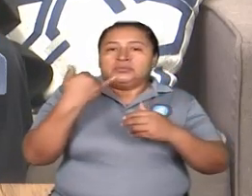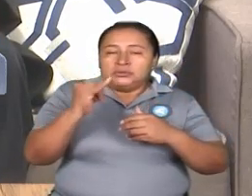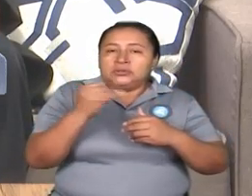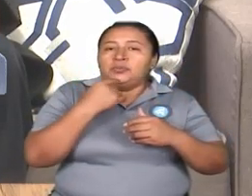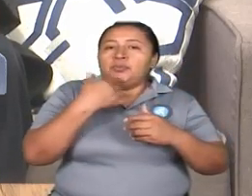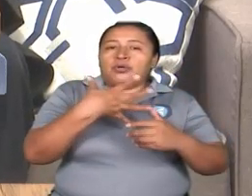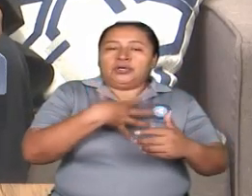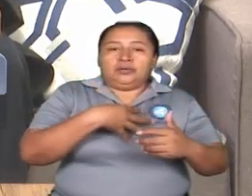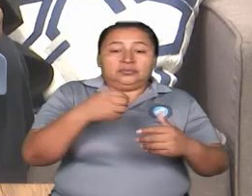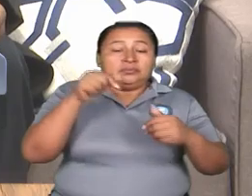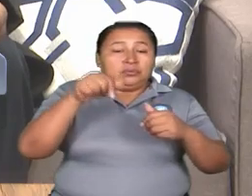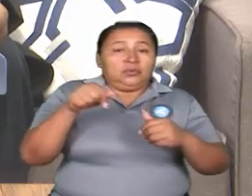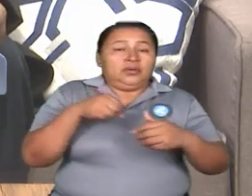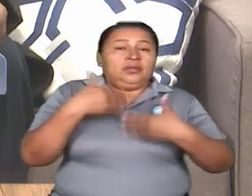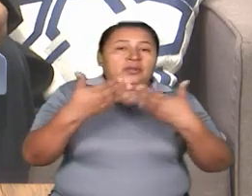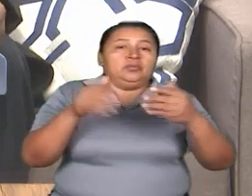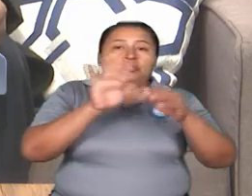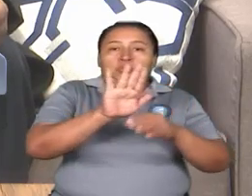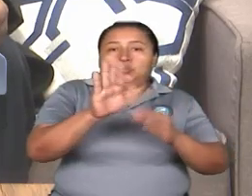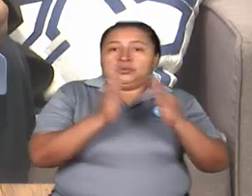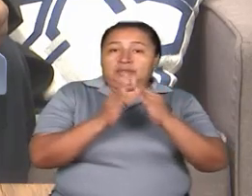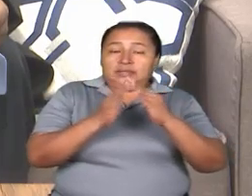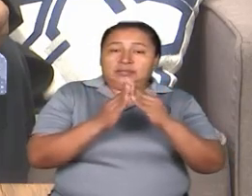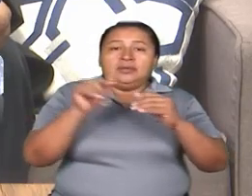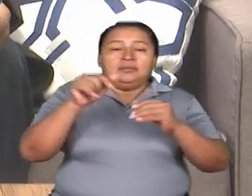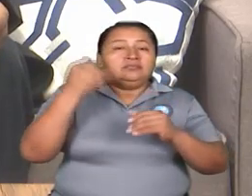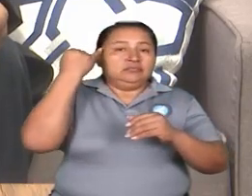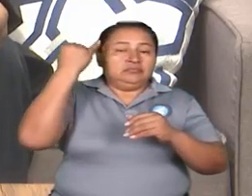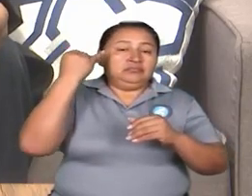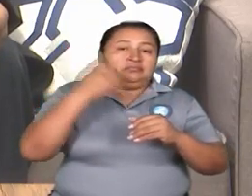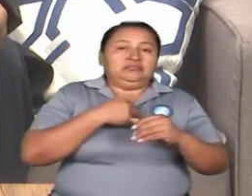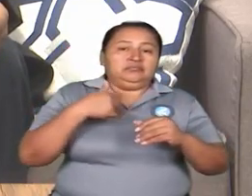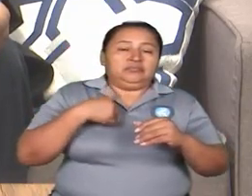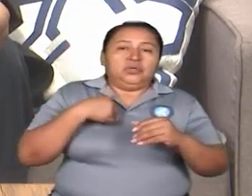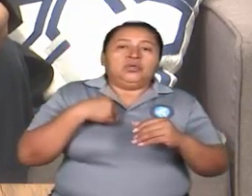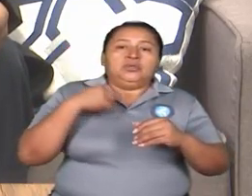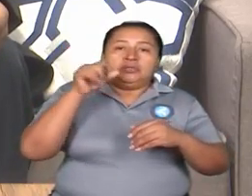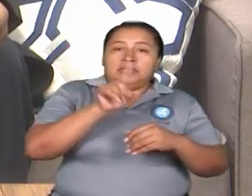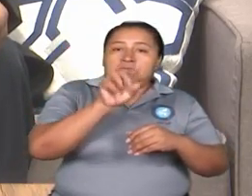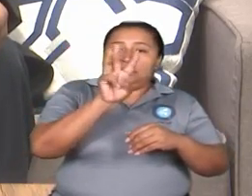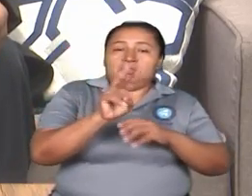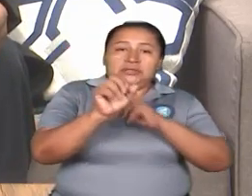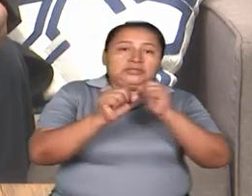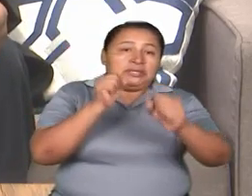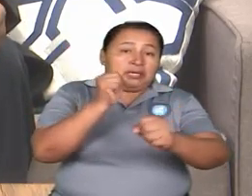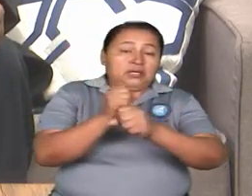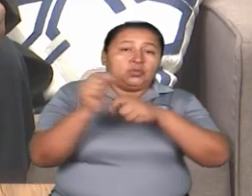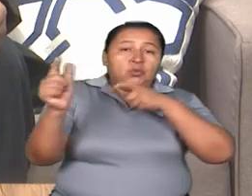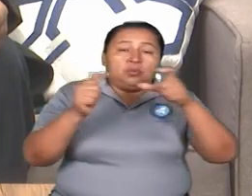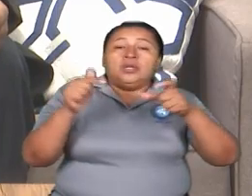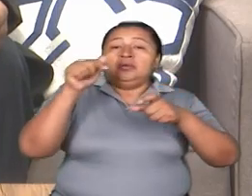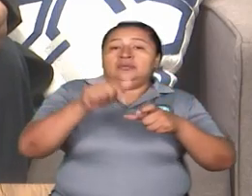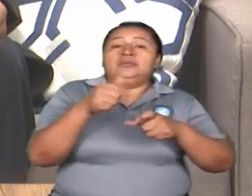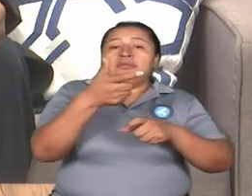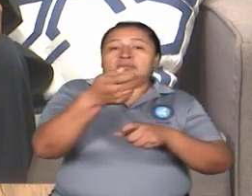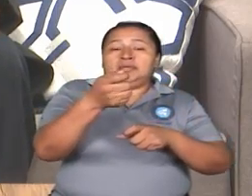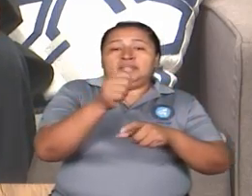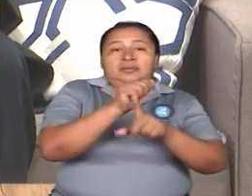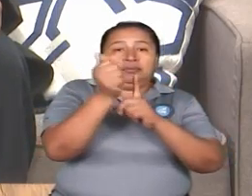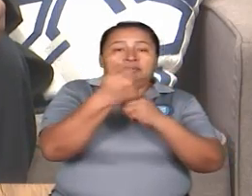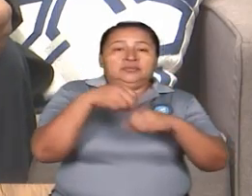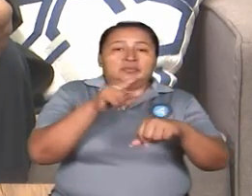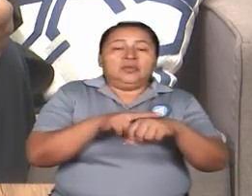cual nosotros hoy estamos en sus hogares, y es la creación o el 13º aniversario del canal parlamentario.